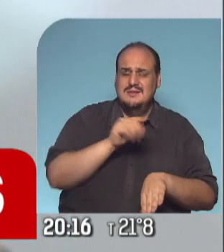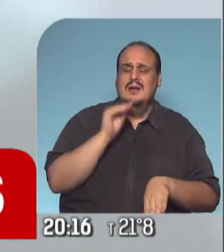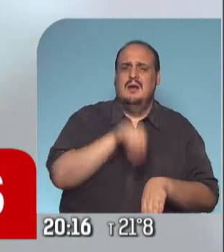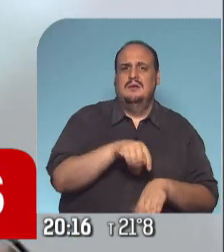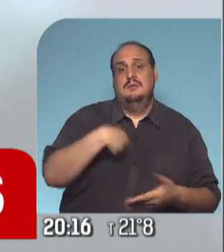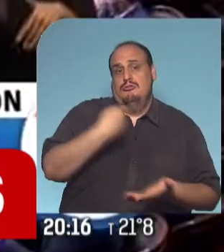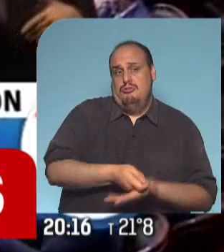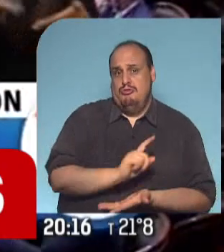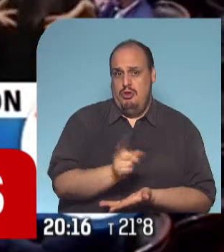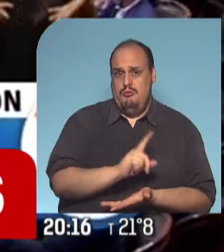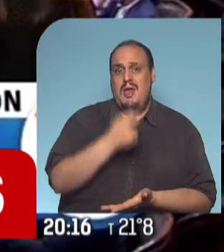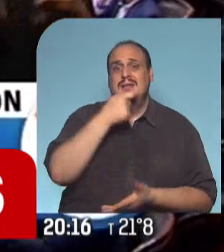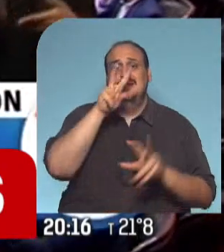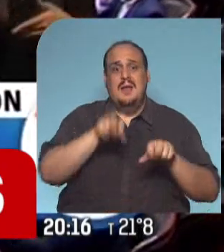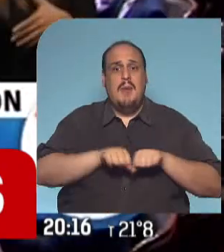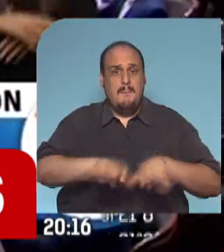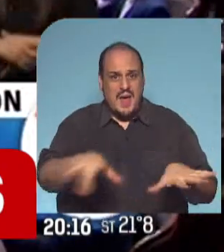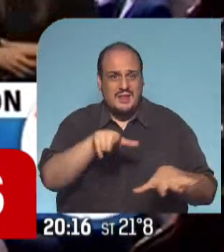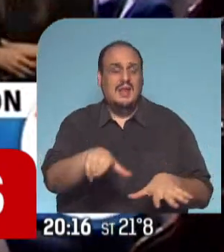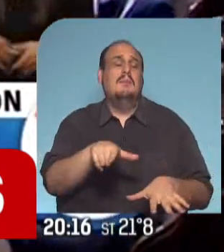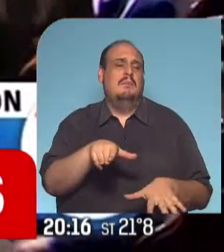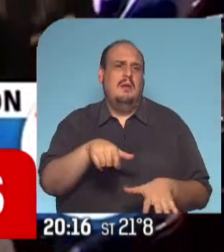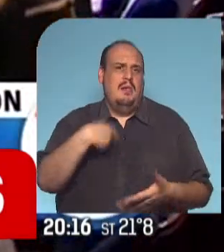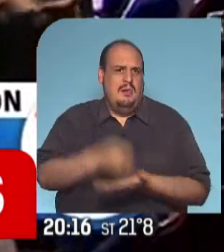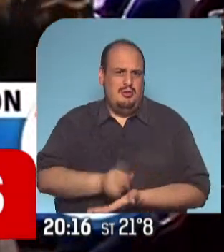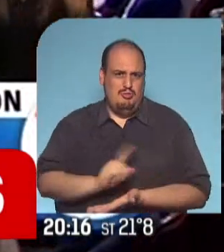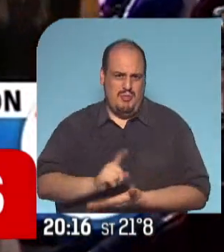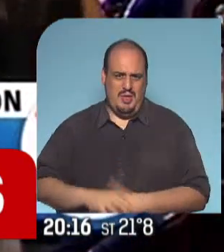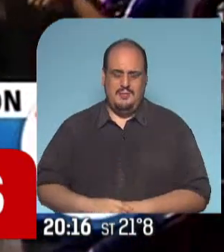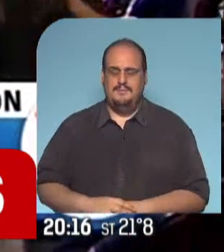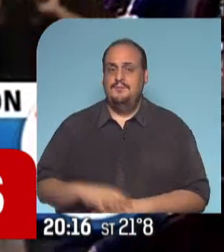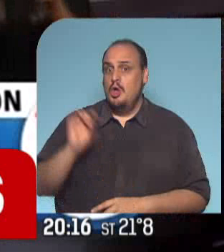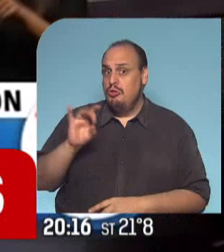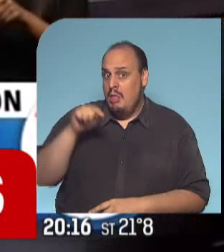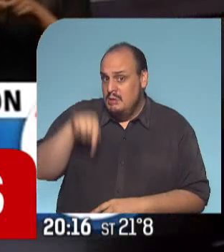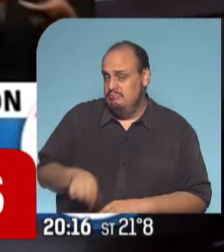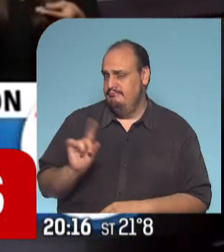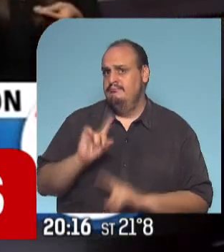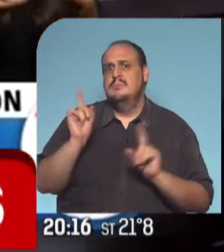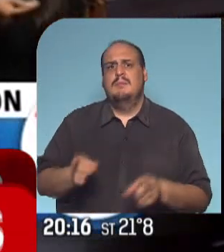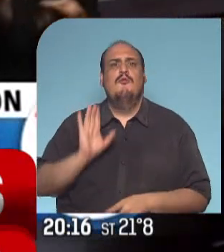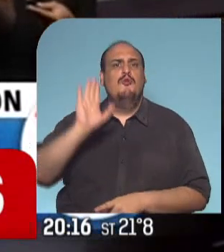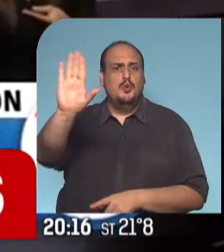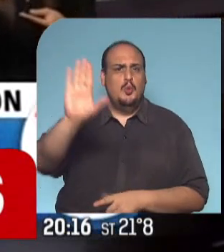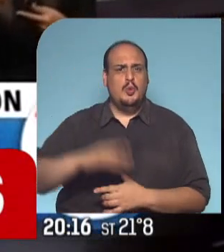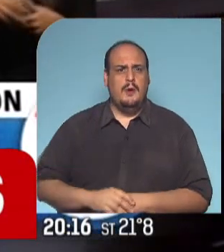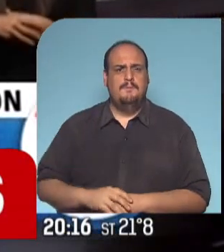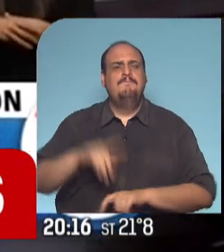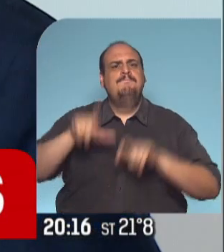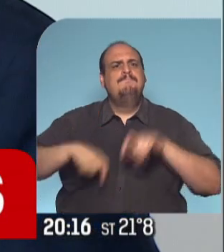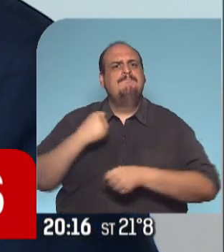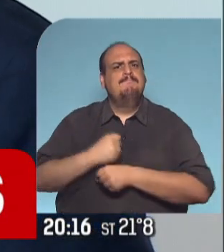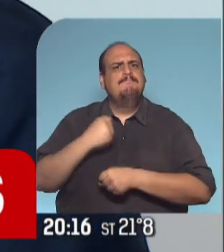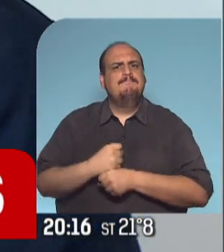paguen mientras prestan servicio en la pandemia impuesto a las ganancias. No solamente ahora, sino en el futuro, los trabajadores